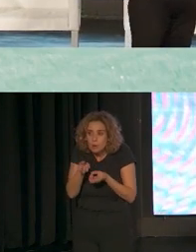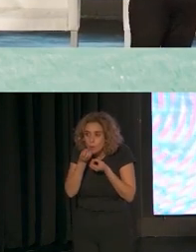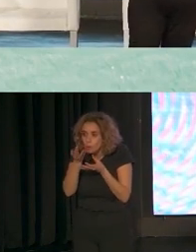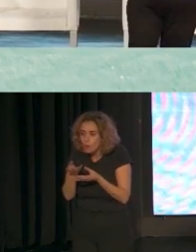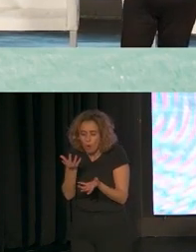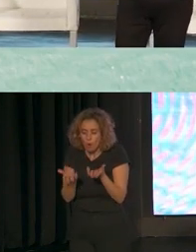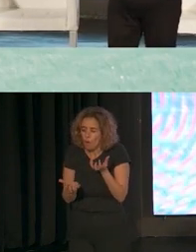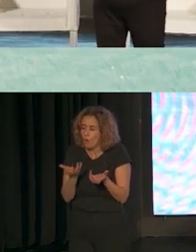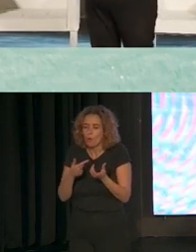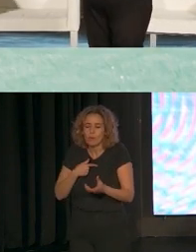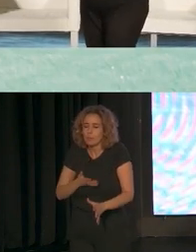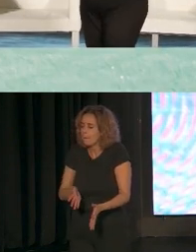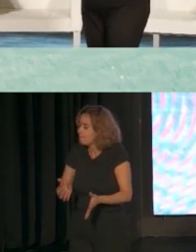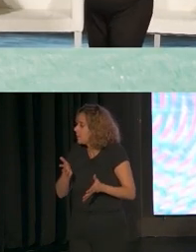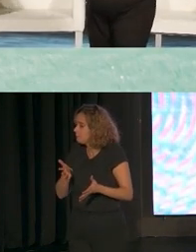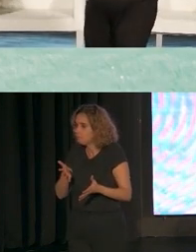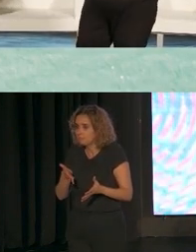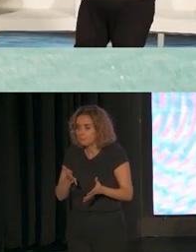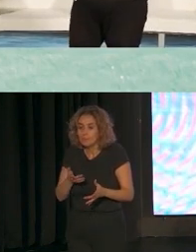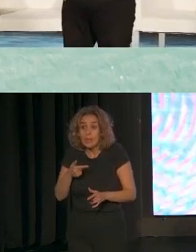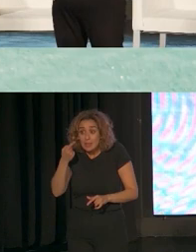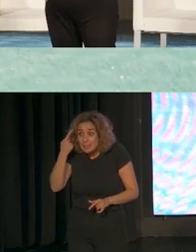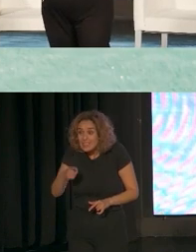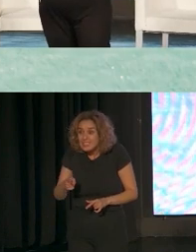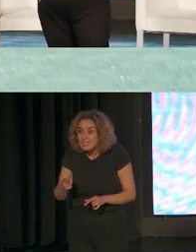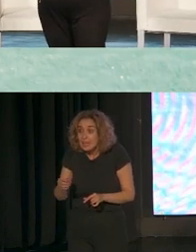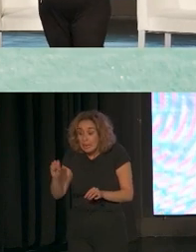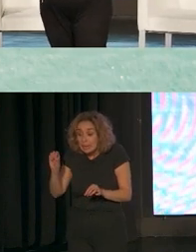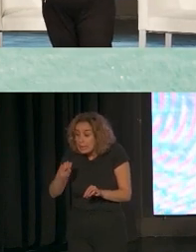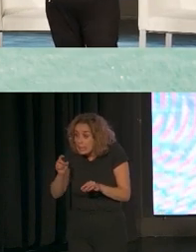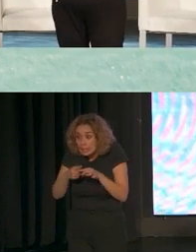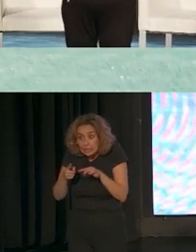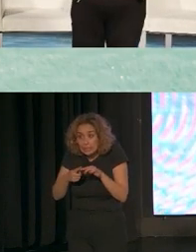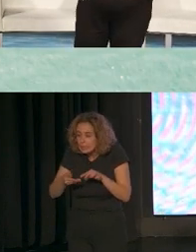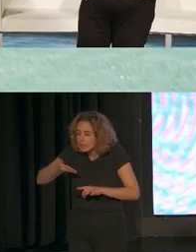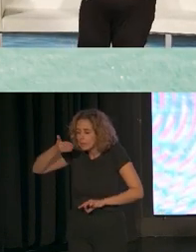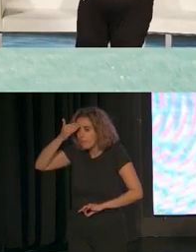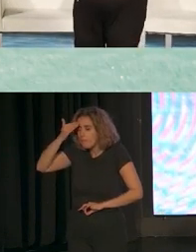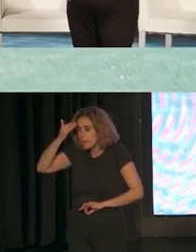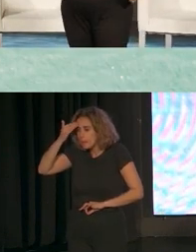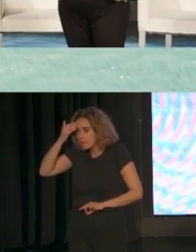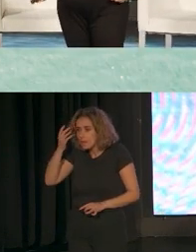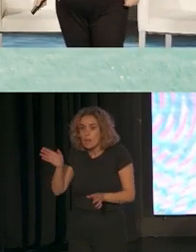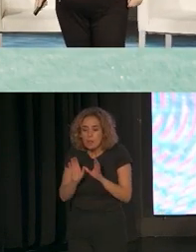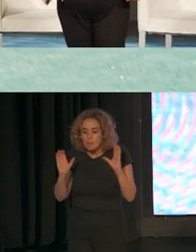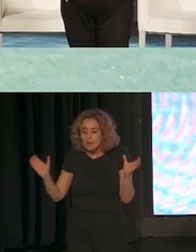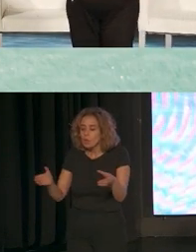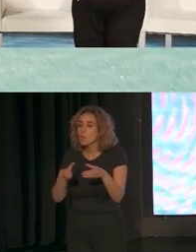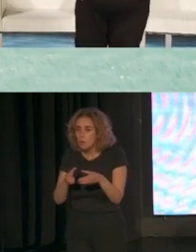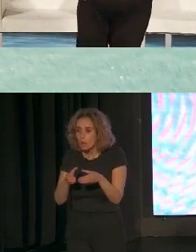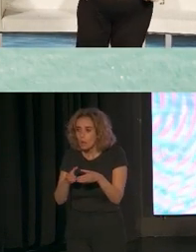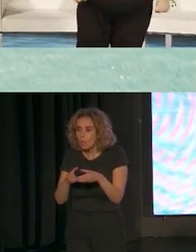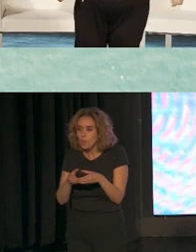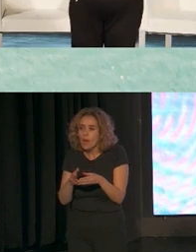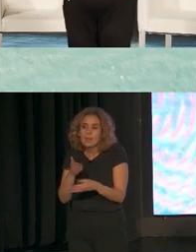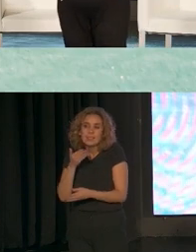la cocina y sabéis cuál es el un ingrediente fundamental para que una comunidad sea